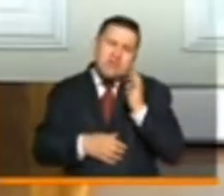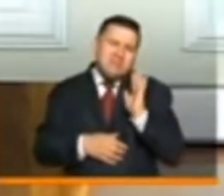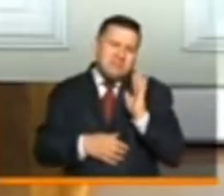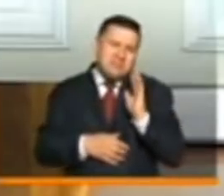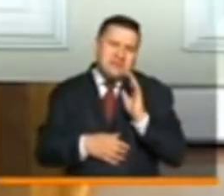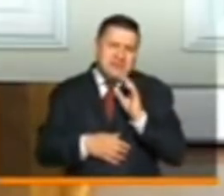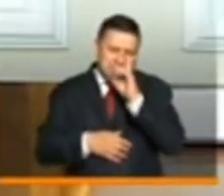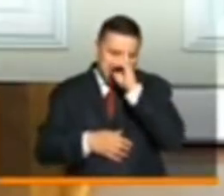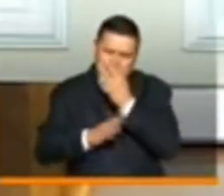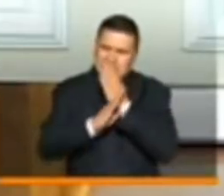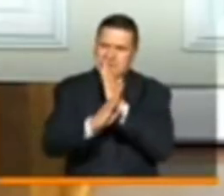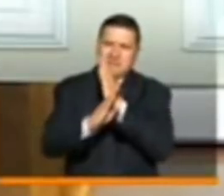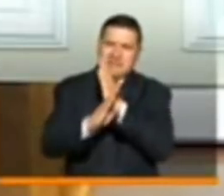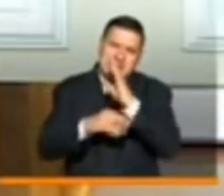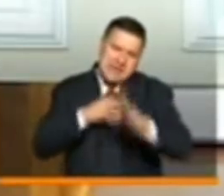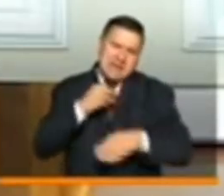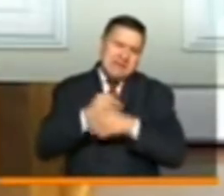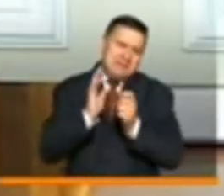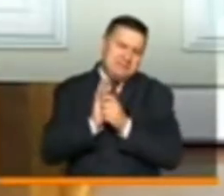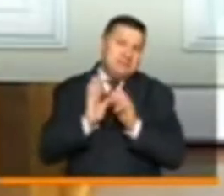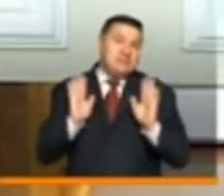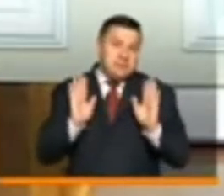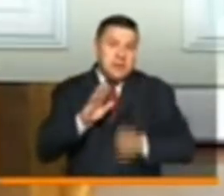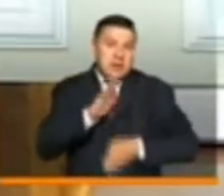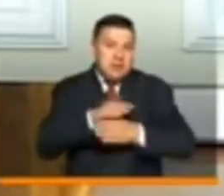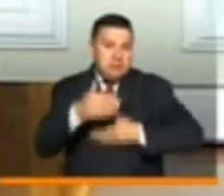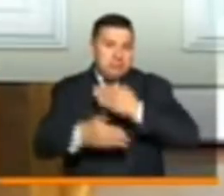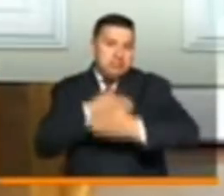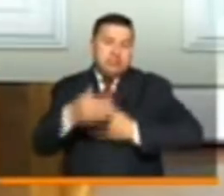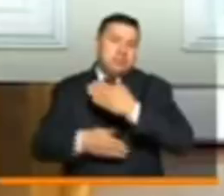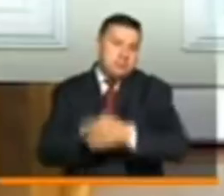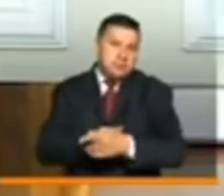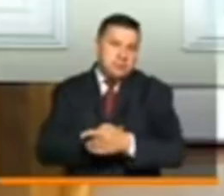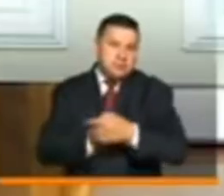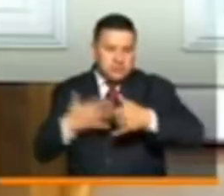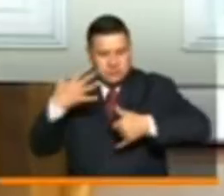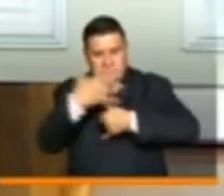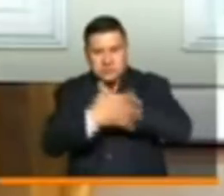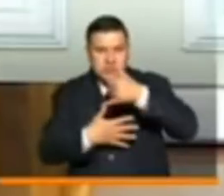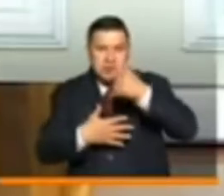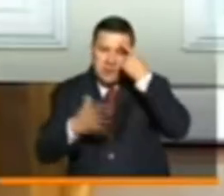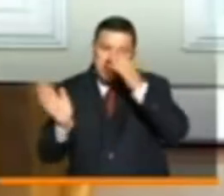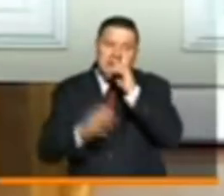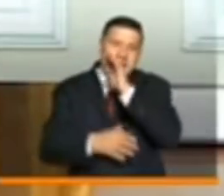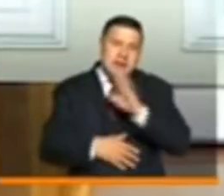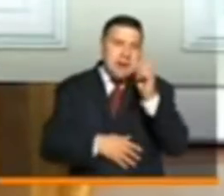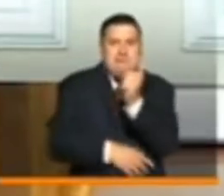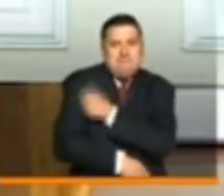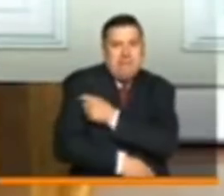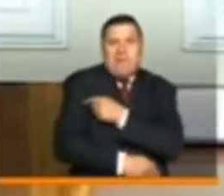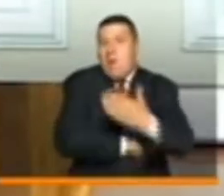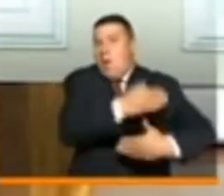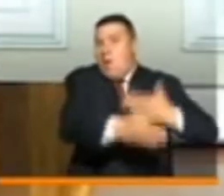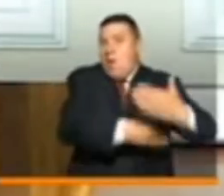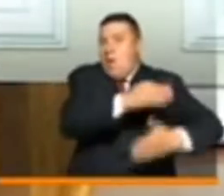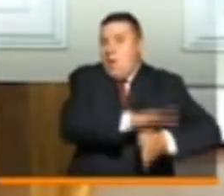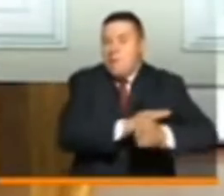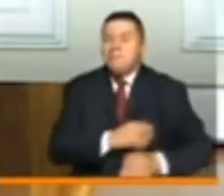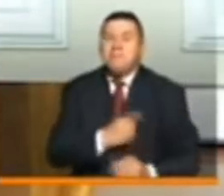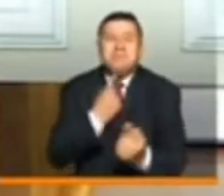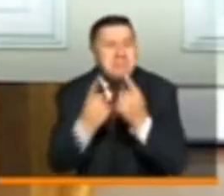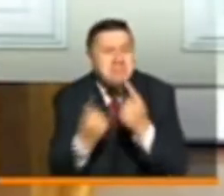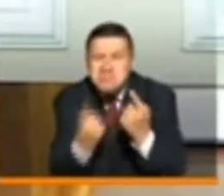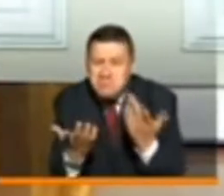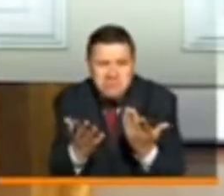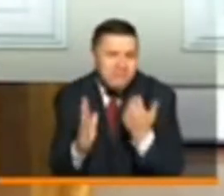para tomar estas precauciones adicionales mientras sigue avanzando en el país el plan nacional de vacunación para